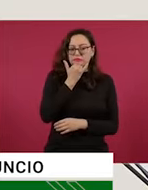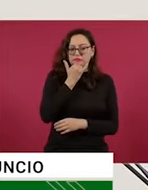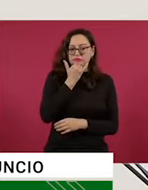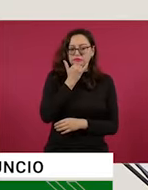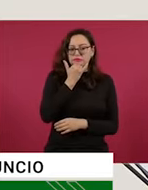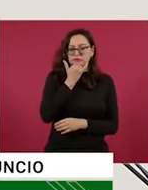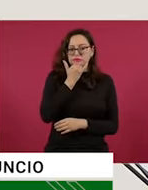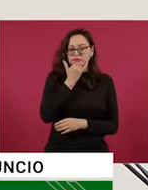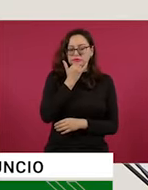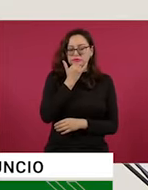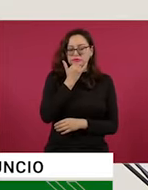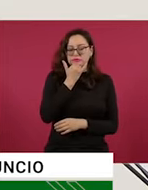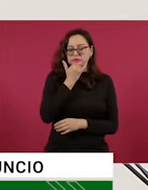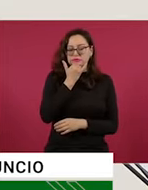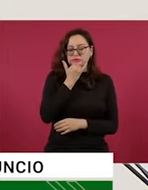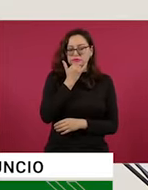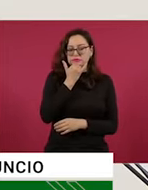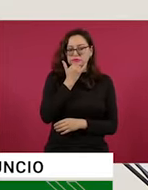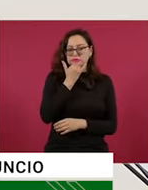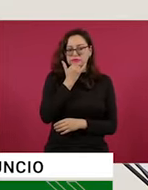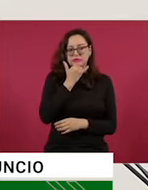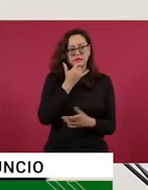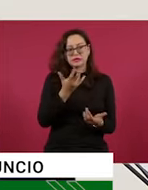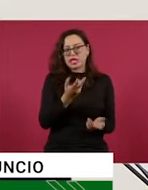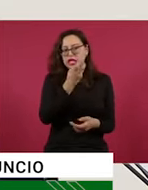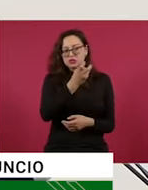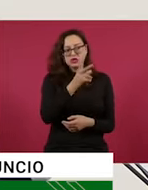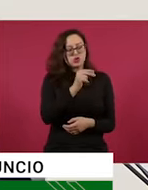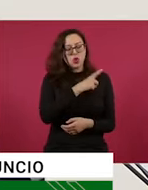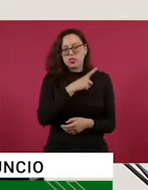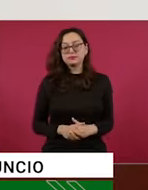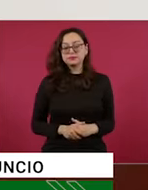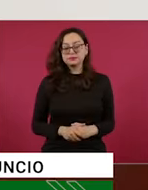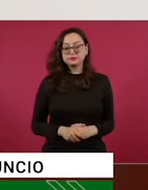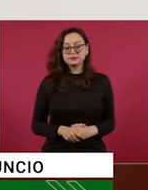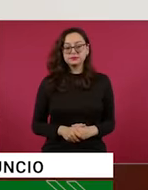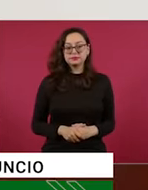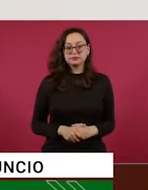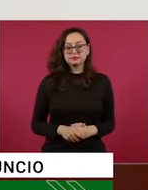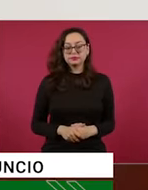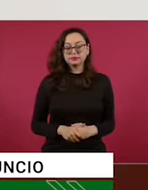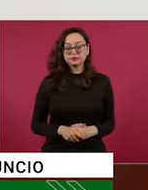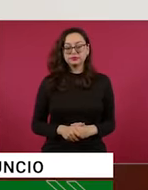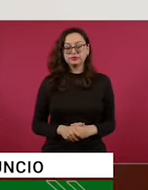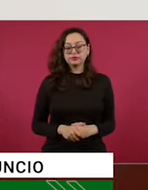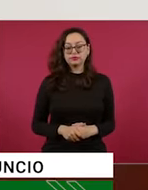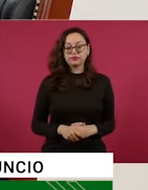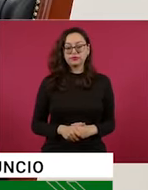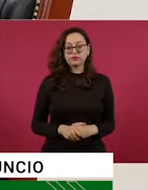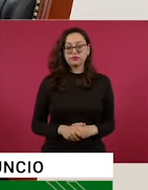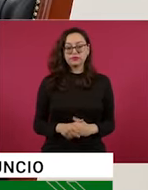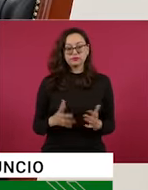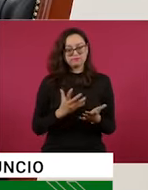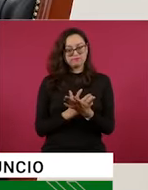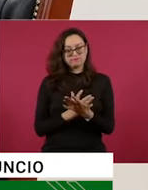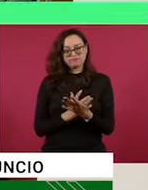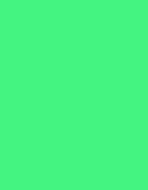al señor Blinken, pero eso no les corresponde. Se están extralimitando.